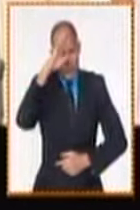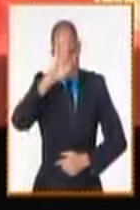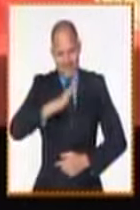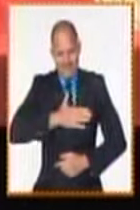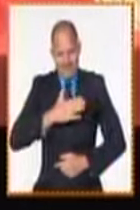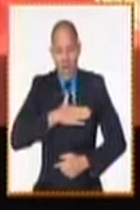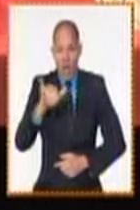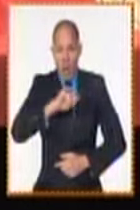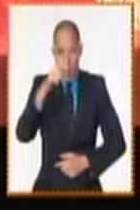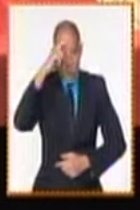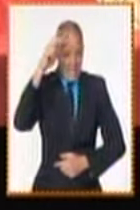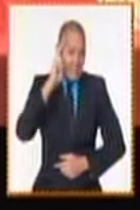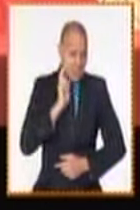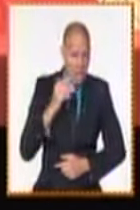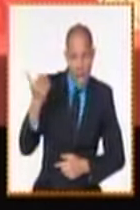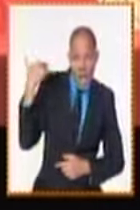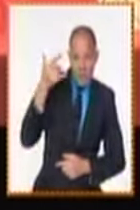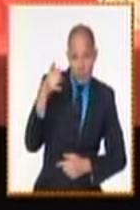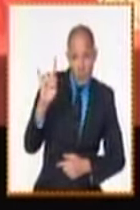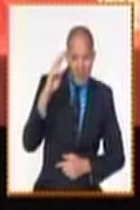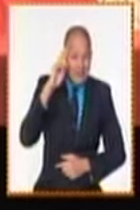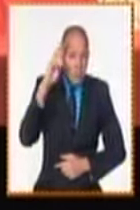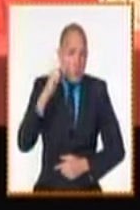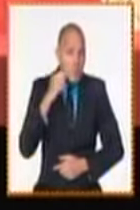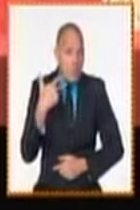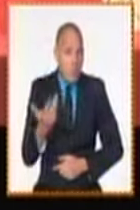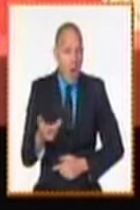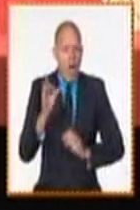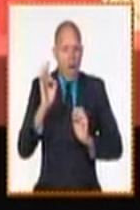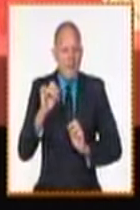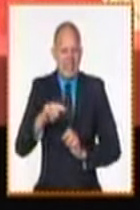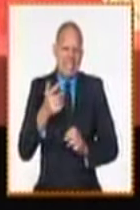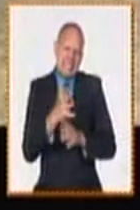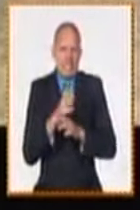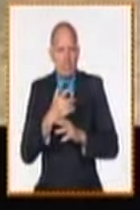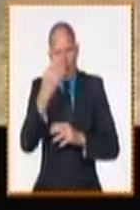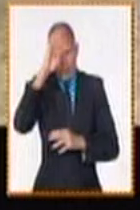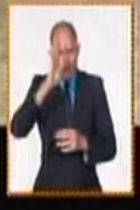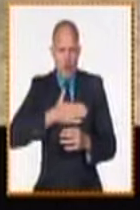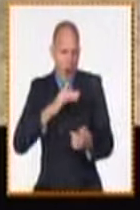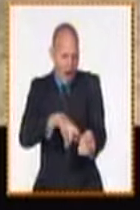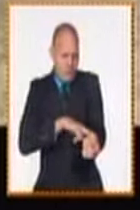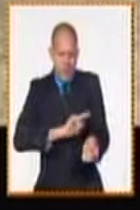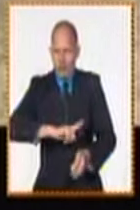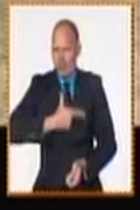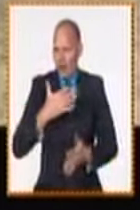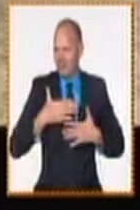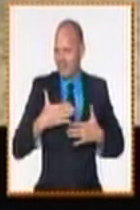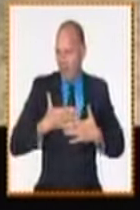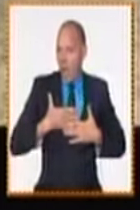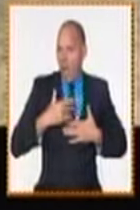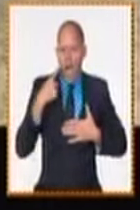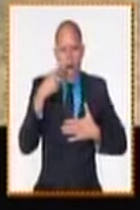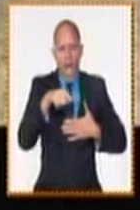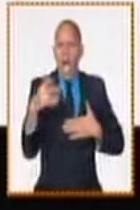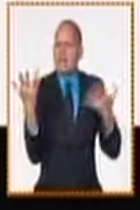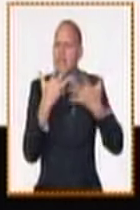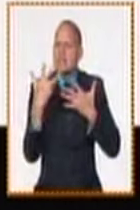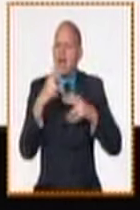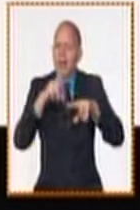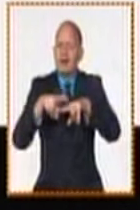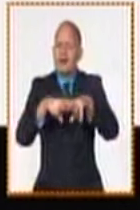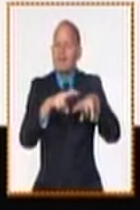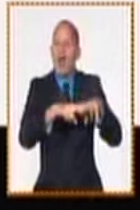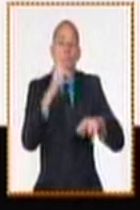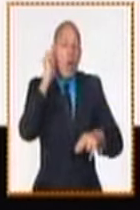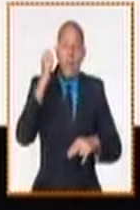XIX contribuyeran a crisolar los más genuinos rasgos de nuestra identidad. El tributo estuvo presidido por la viceprimera ministra Inés